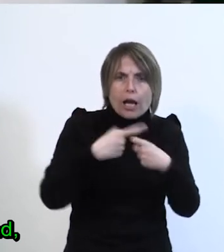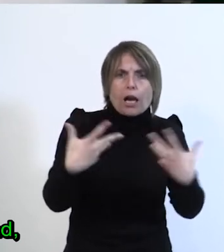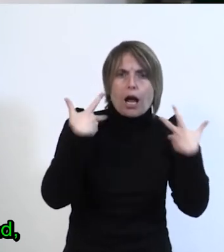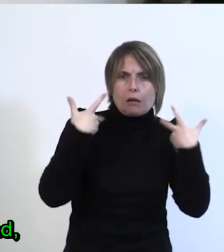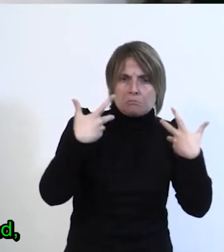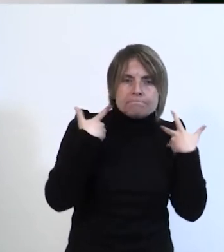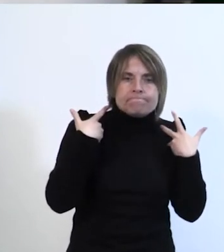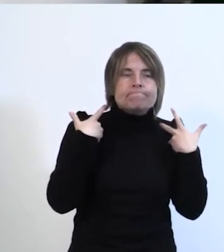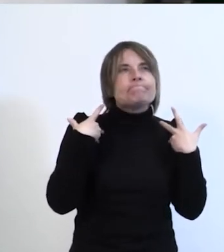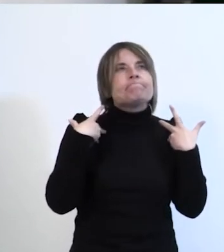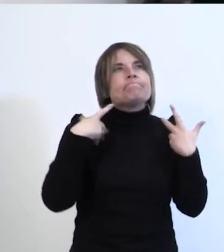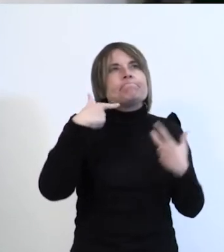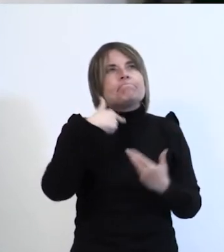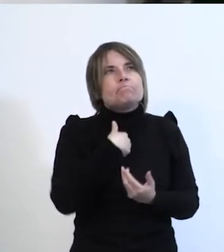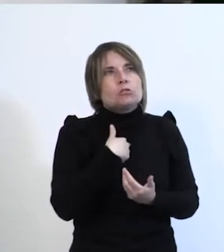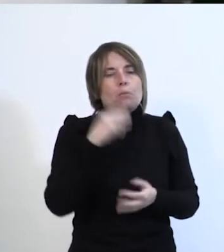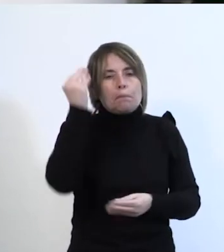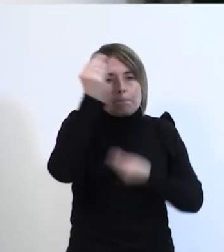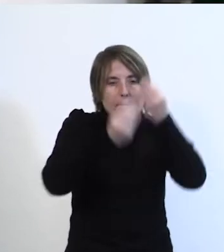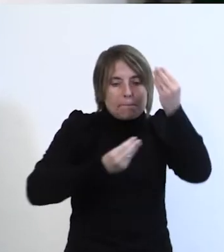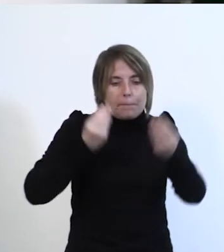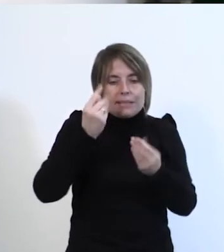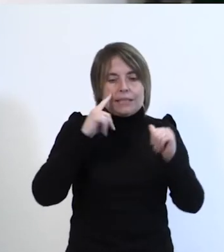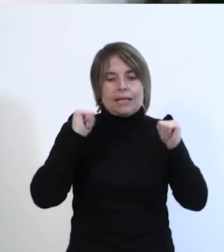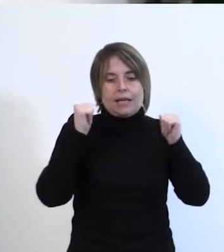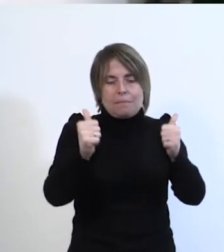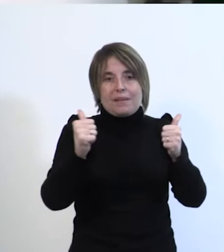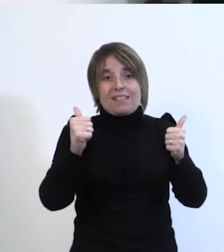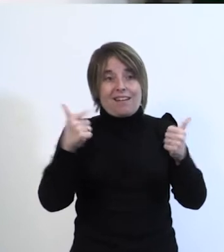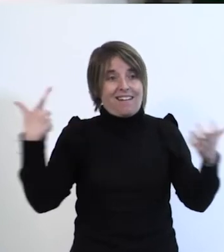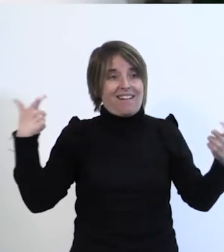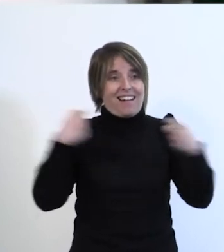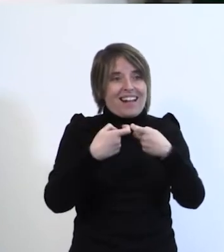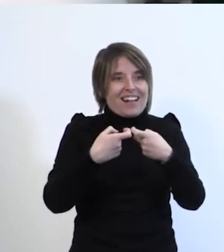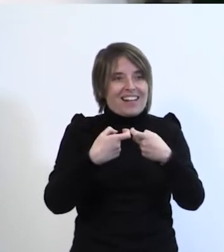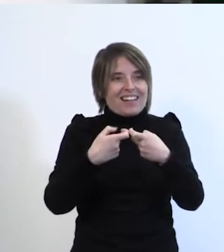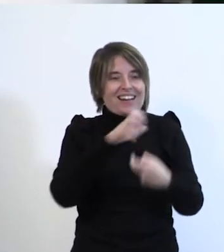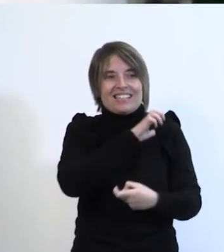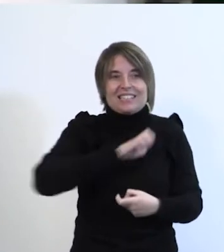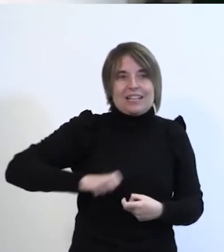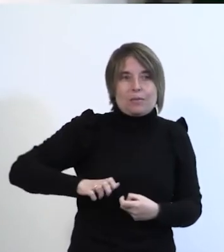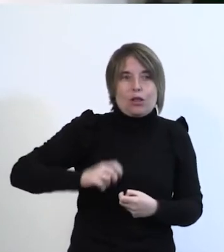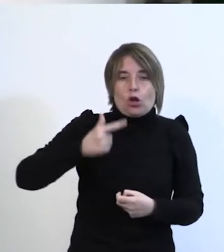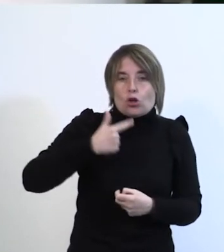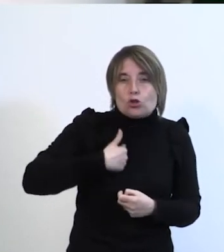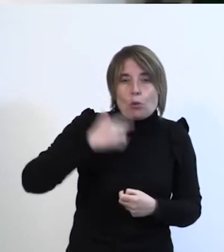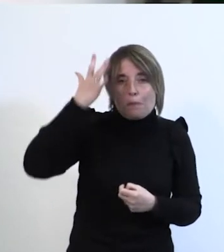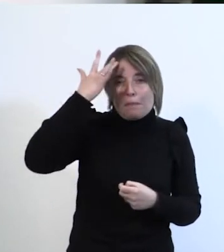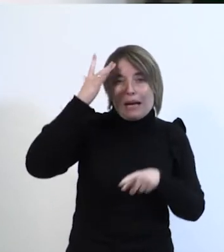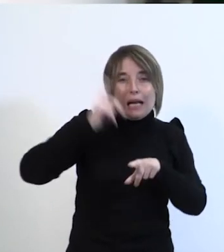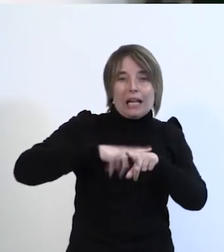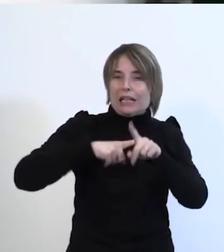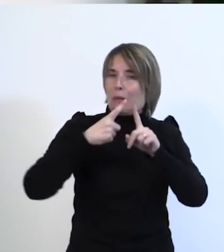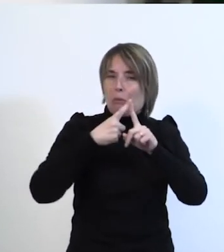guerra, pues, ¿verdad?, de pensar cuando iniciamos la guerra en El Salvador, yo no me imaginaba que iba a ser